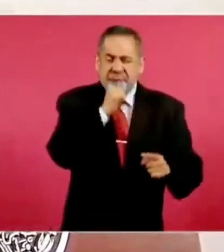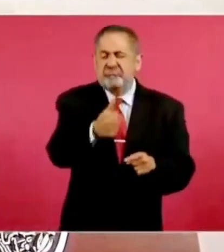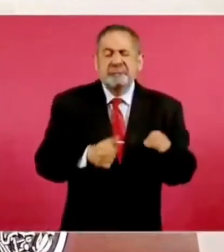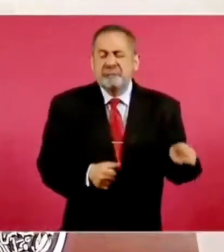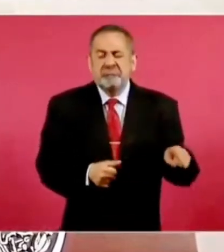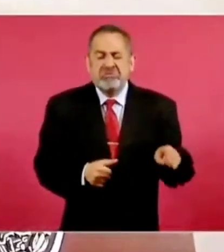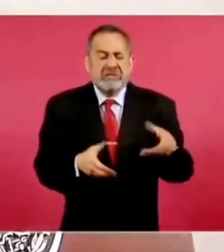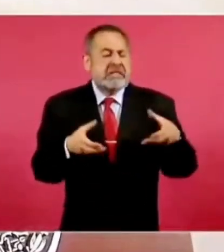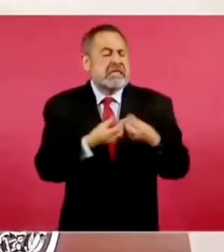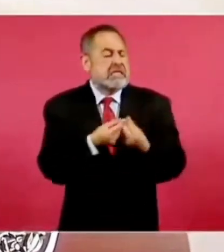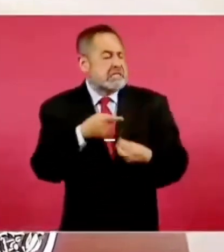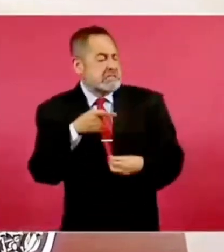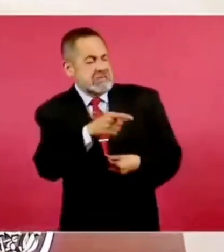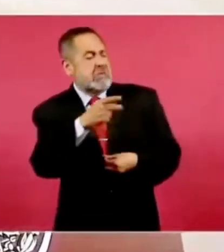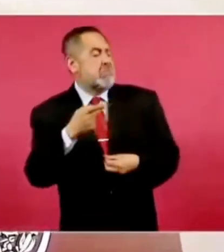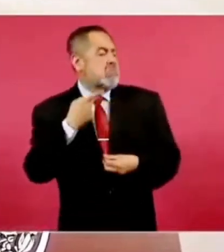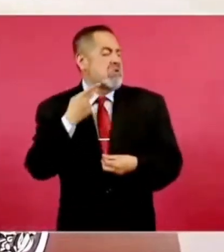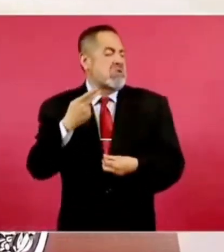por política.